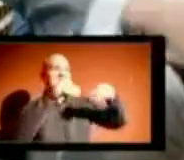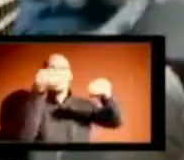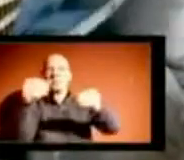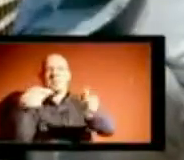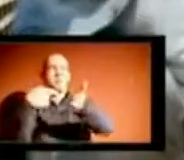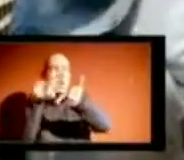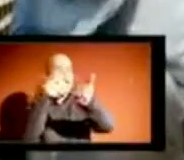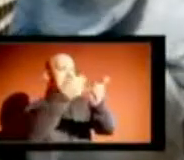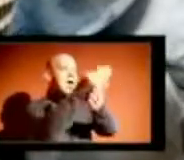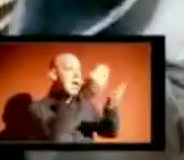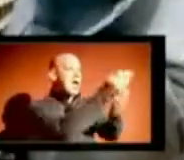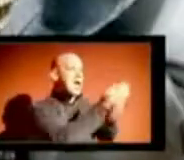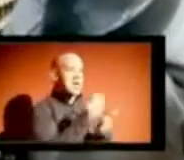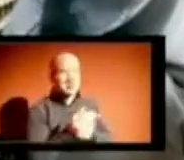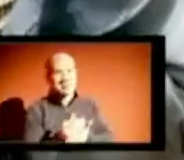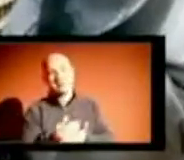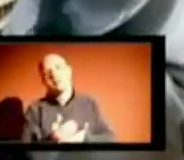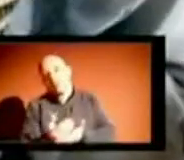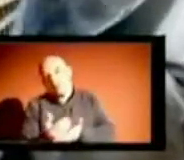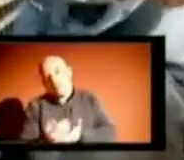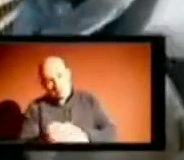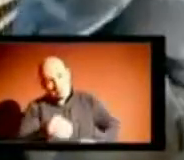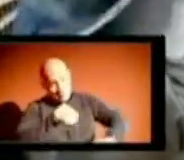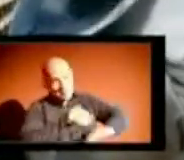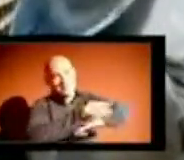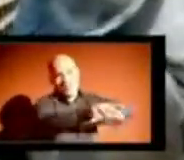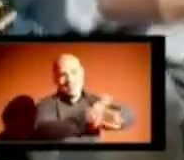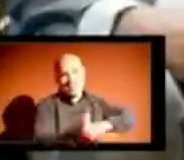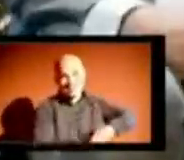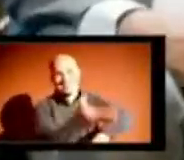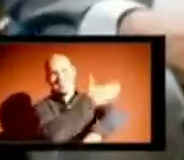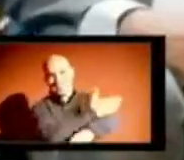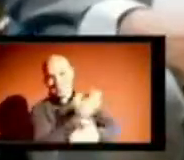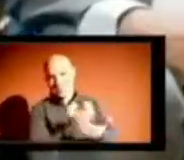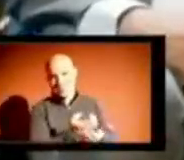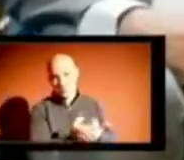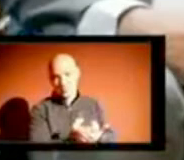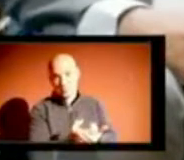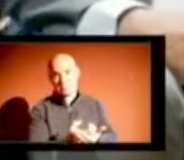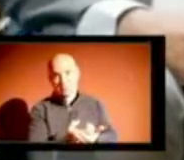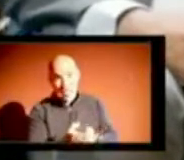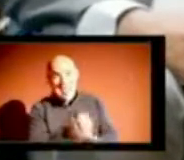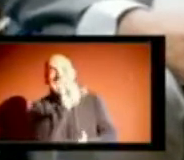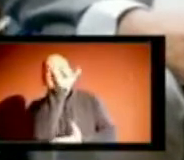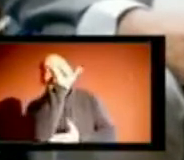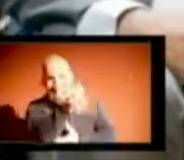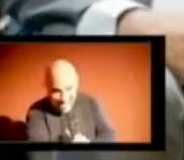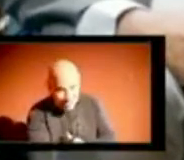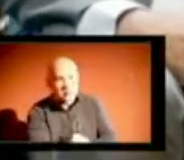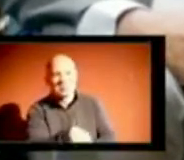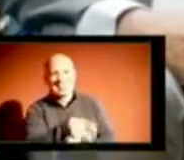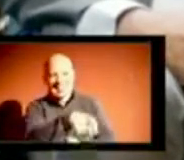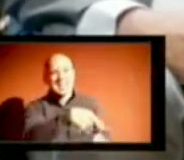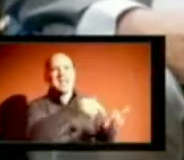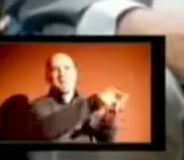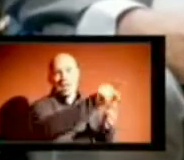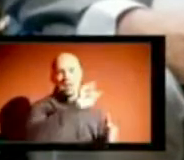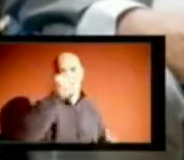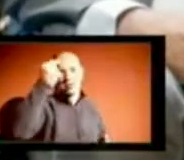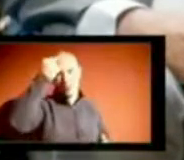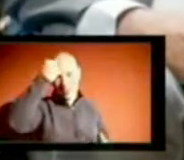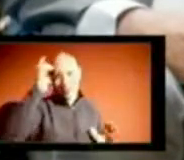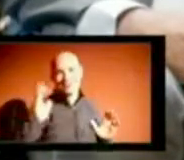Puerto Rico. Ese sector sí tributa. O sea, que puede tener un impacto en los recaudos. Ahora, yo lo que